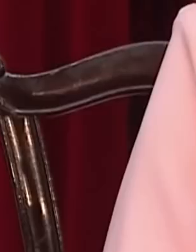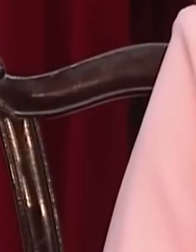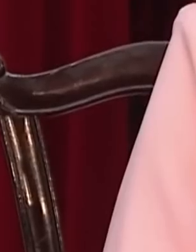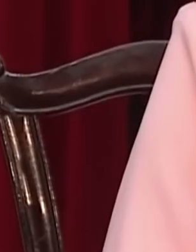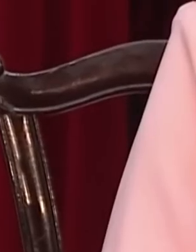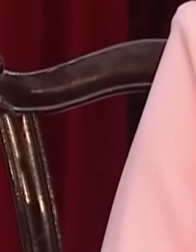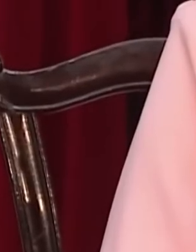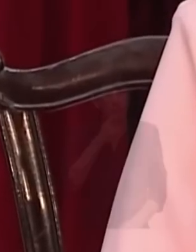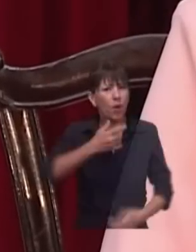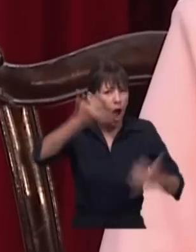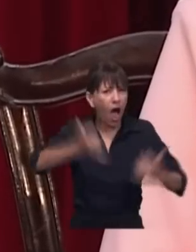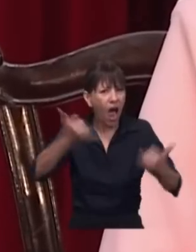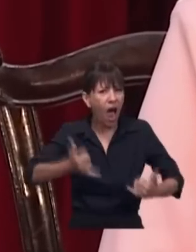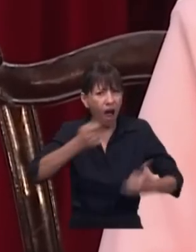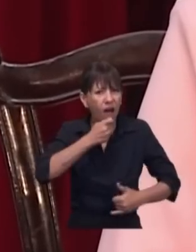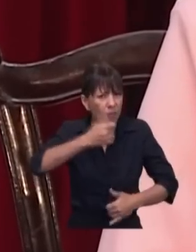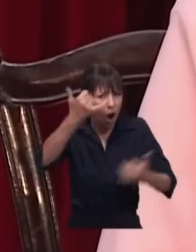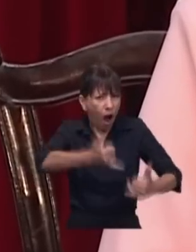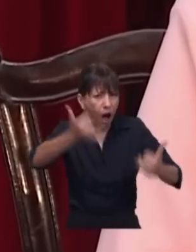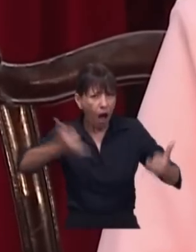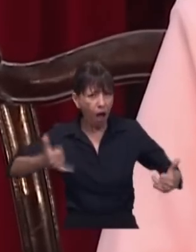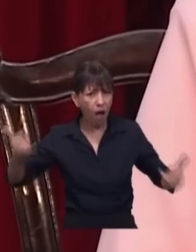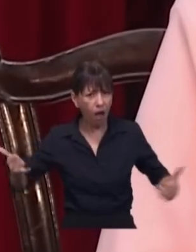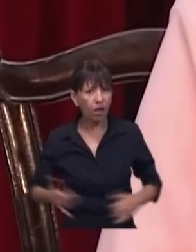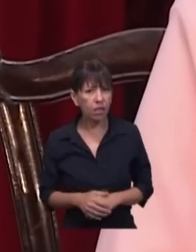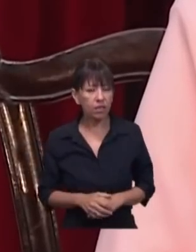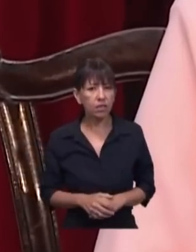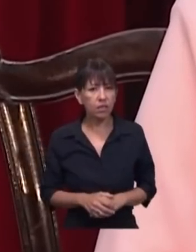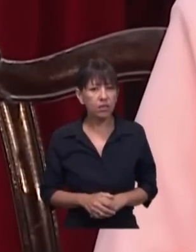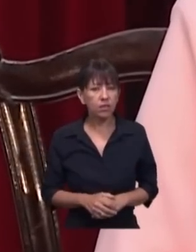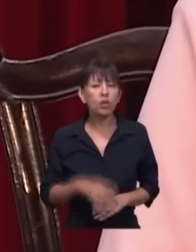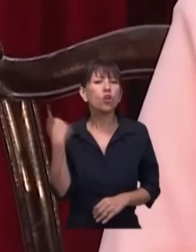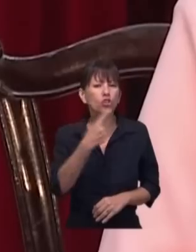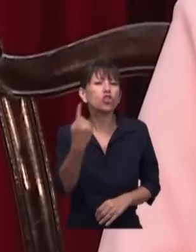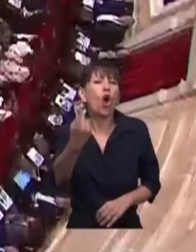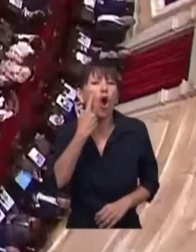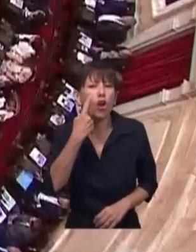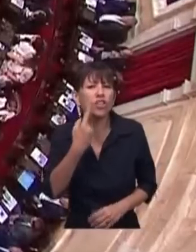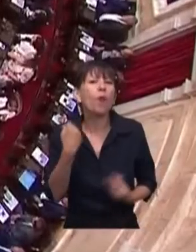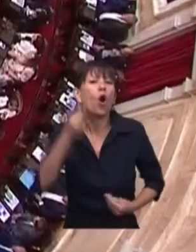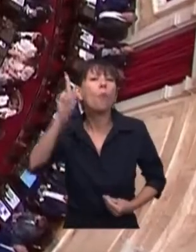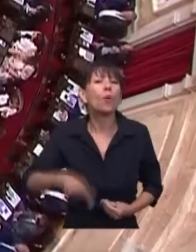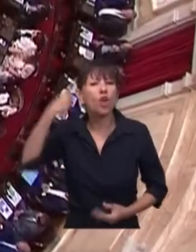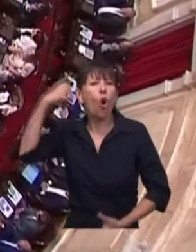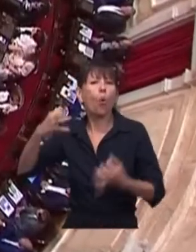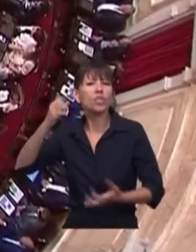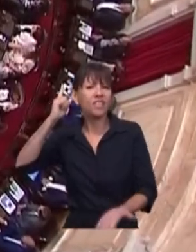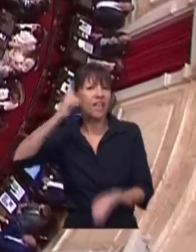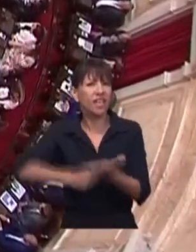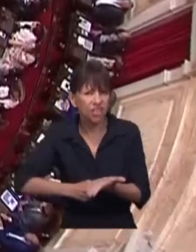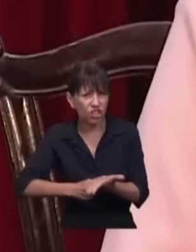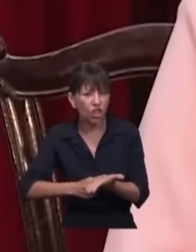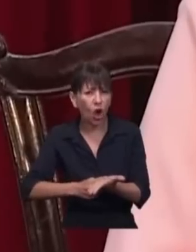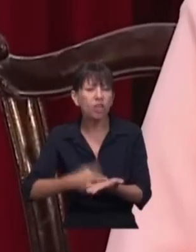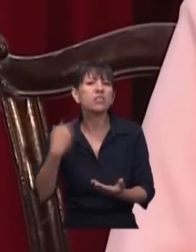ejemplos abundan. Los ejemplos abundan. Conocemos cómo se dictaron medidas cautelares que impidieron